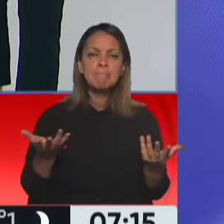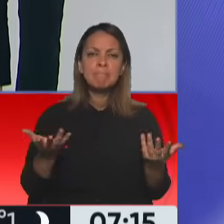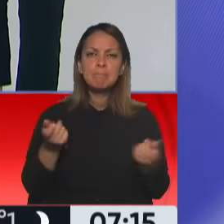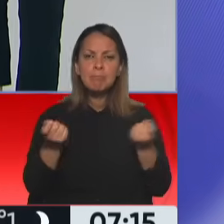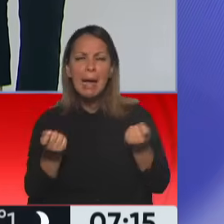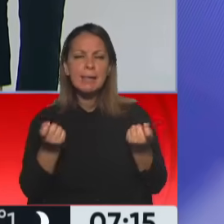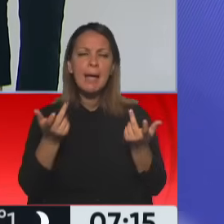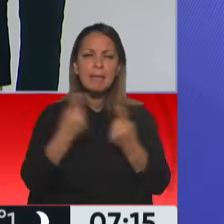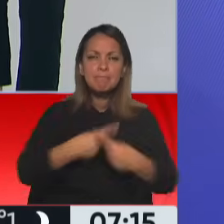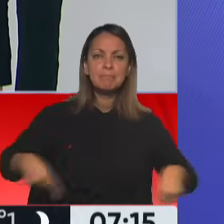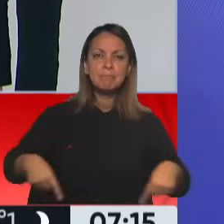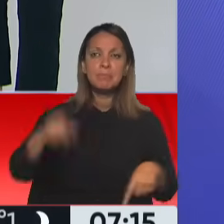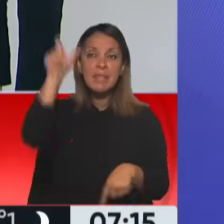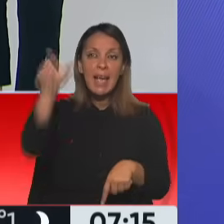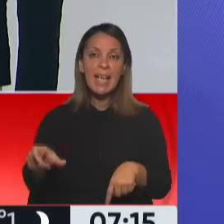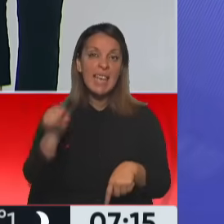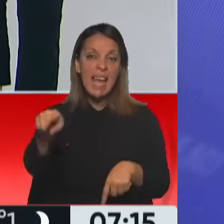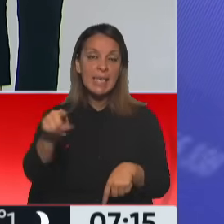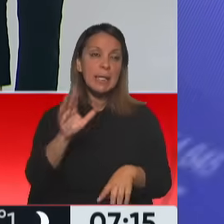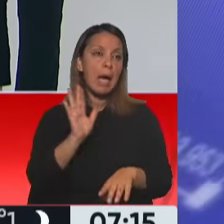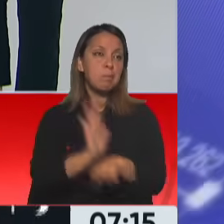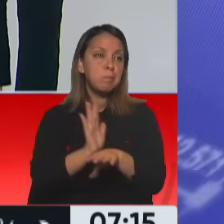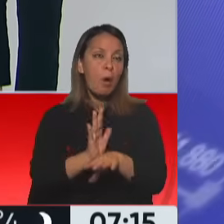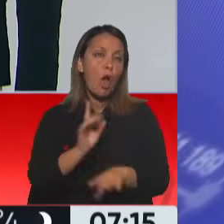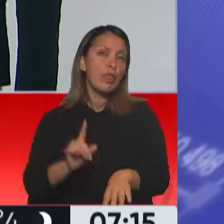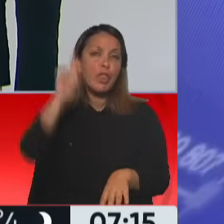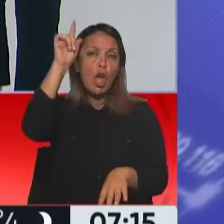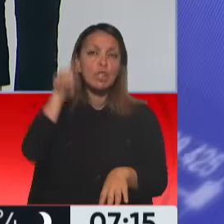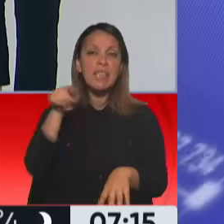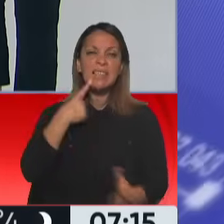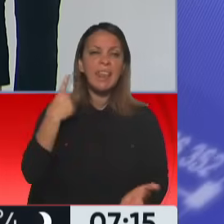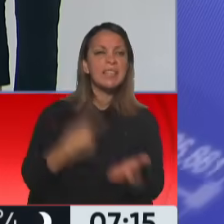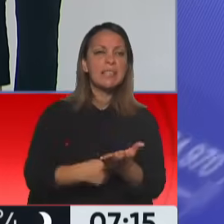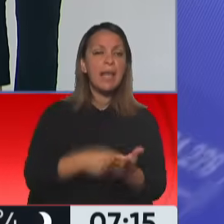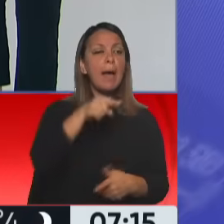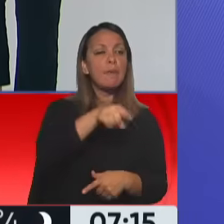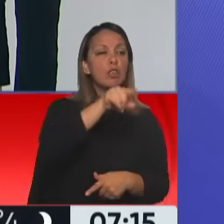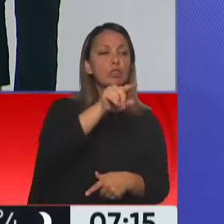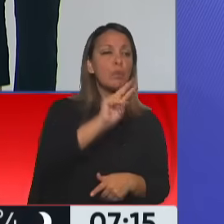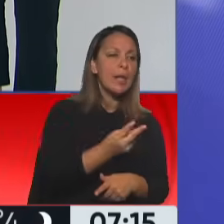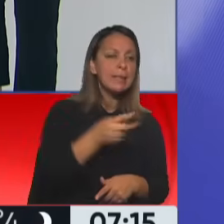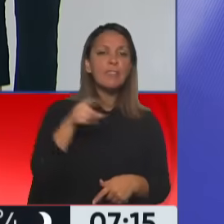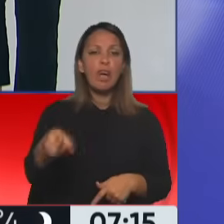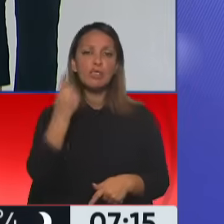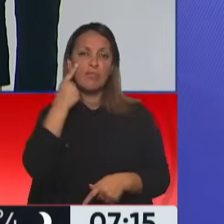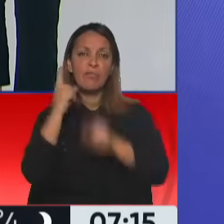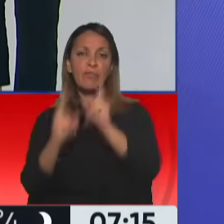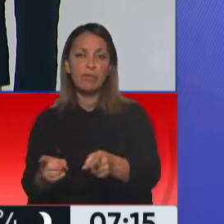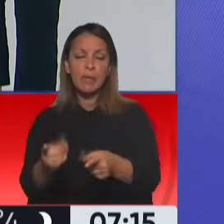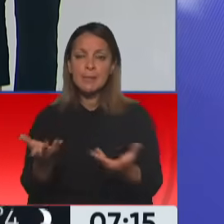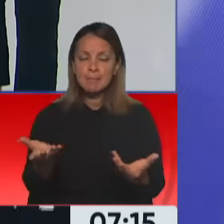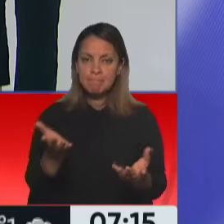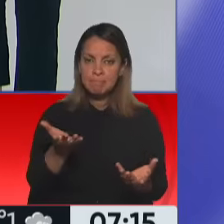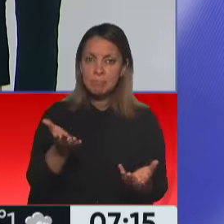decíamos, ella se creía Dios, ella decidía quién vivía y quién moría. Doctora, en estas Y circunstancias... todo por un